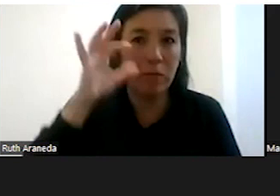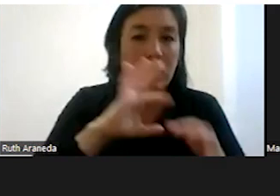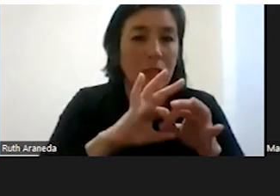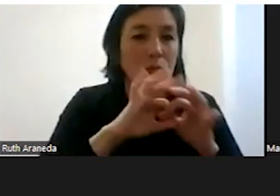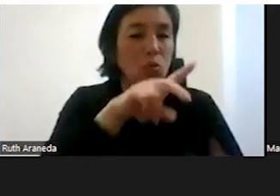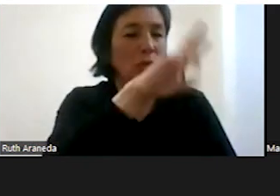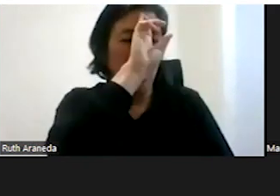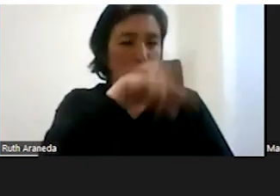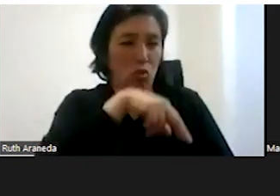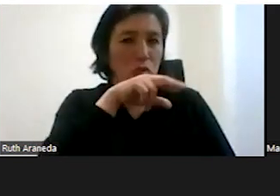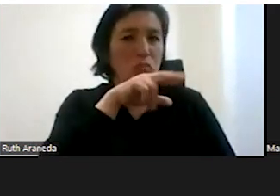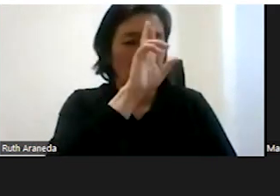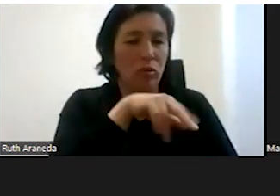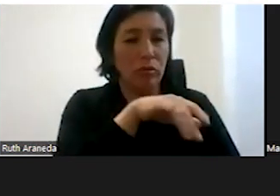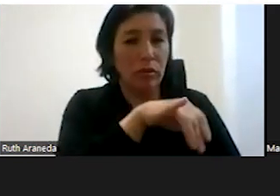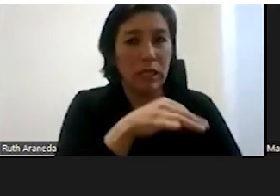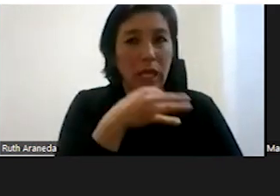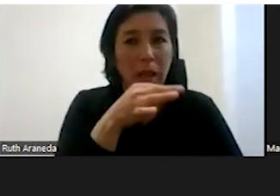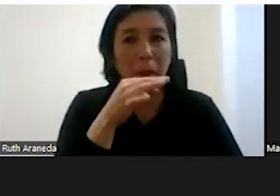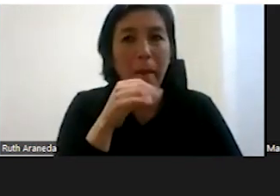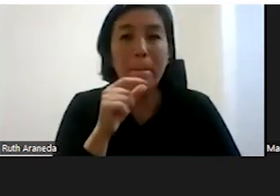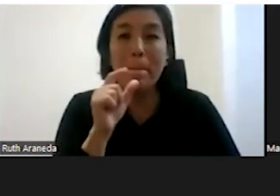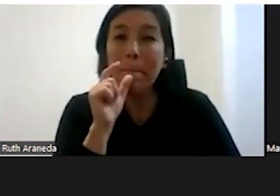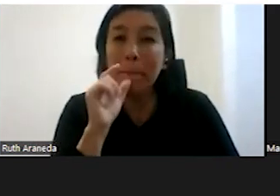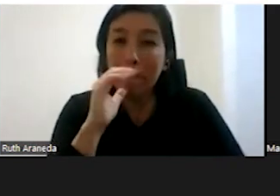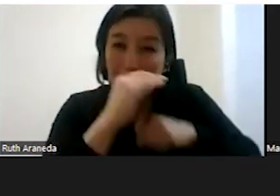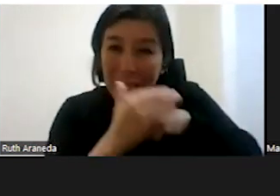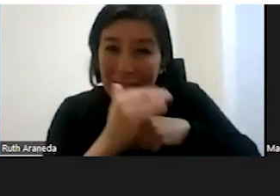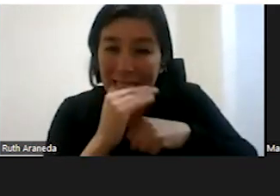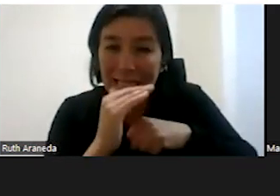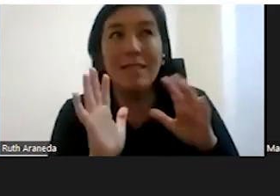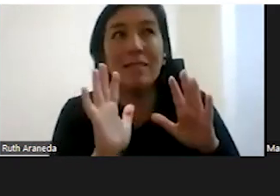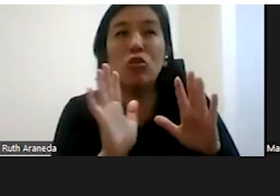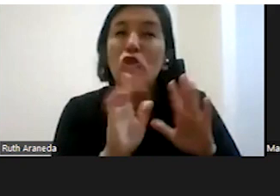la razón. Yo, tal vez la palabra proteger es muy amplia. Me refería a